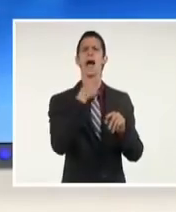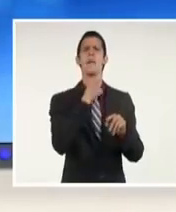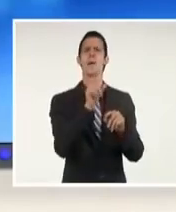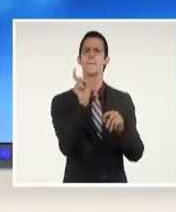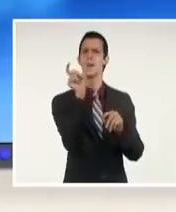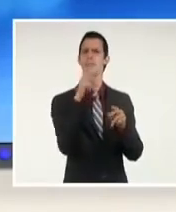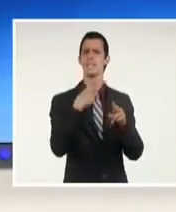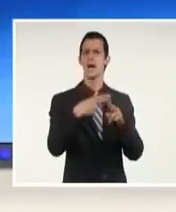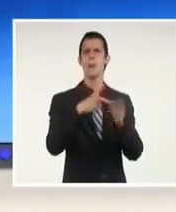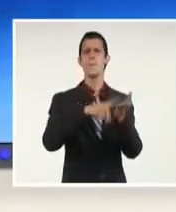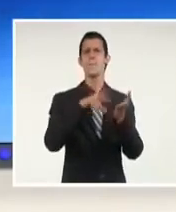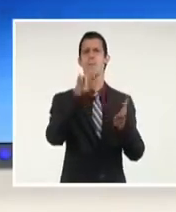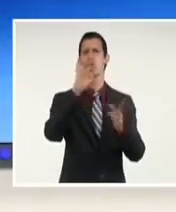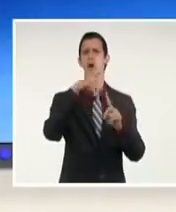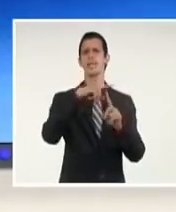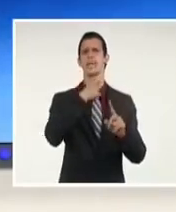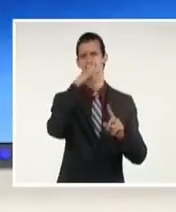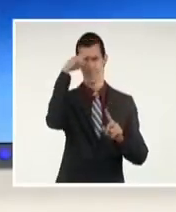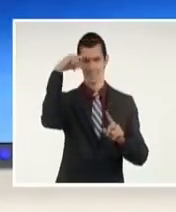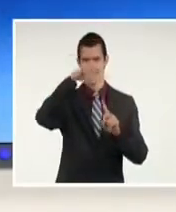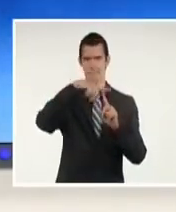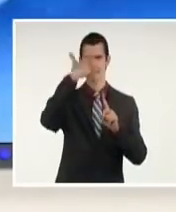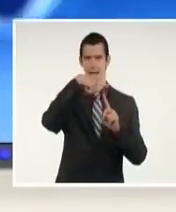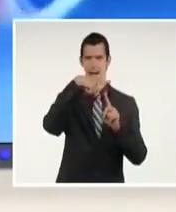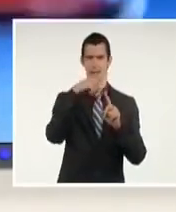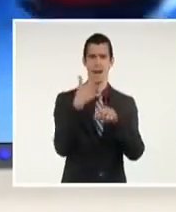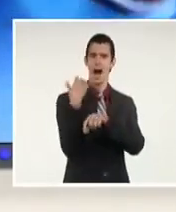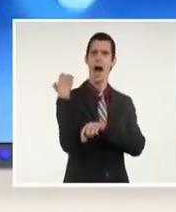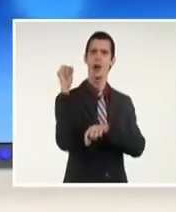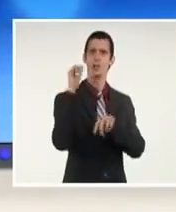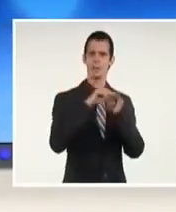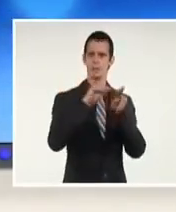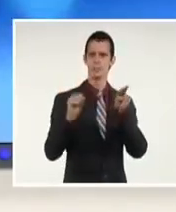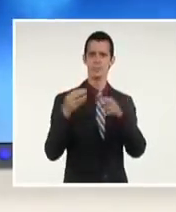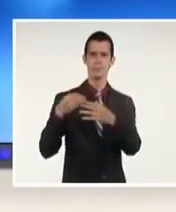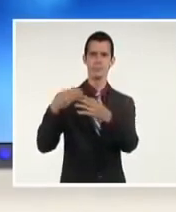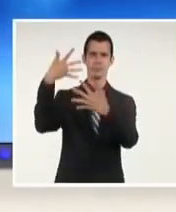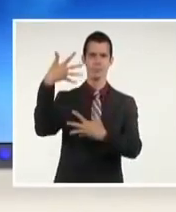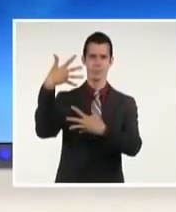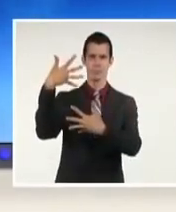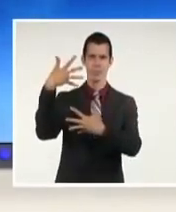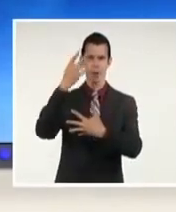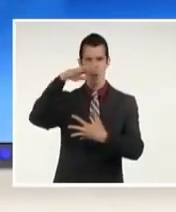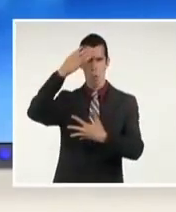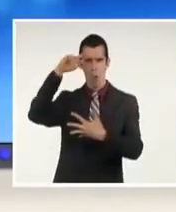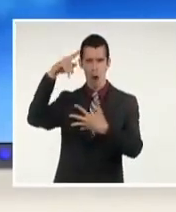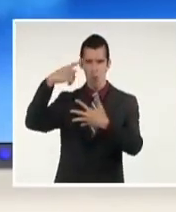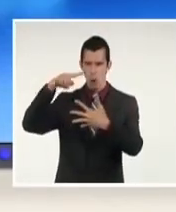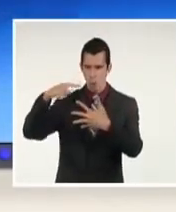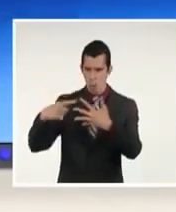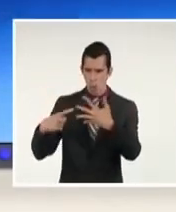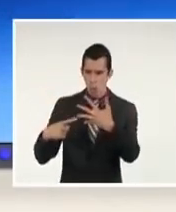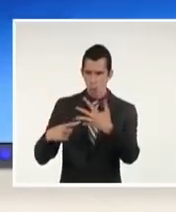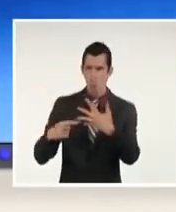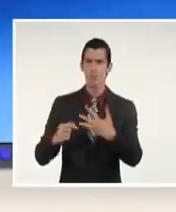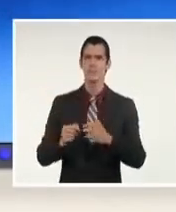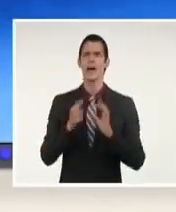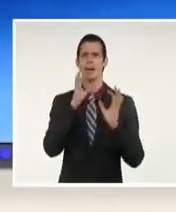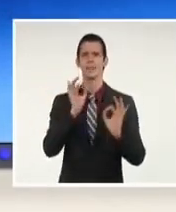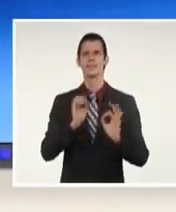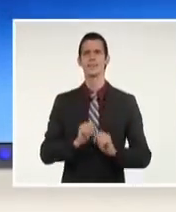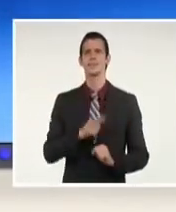medios no son los cubanos, Granma, Juventud Rebelde, Cuba Debate, la propia televisión. Las grandes maquinarias de datos redirigen a medios como